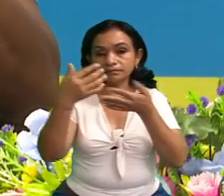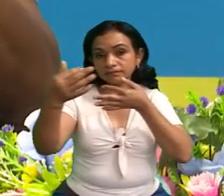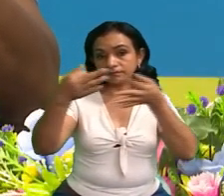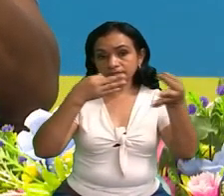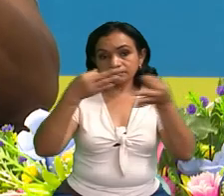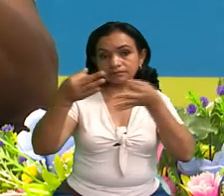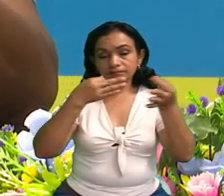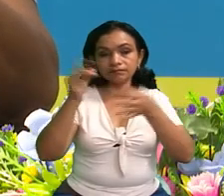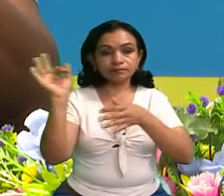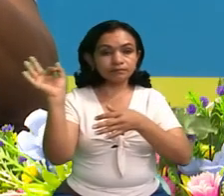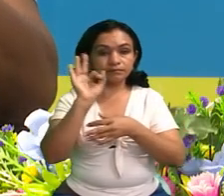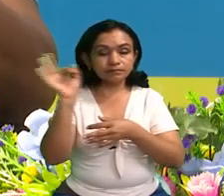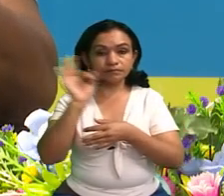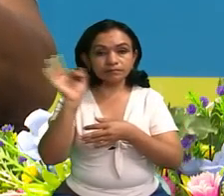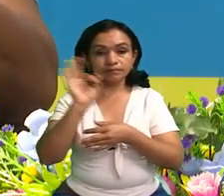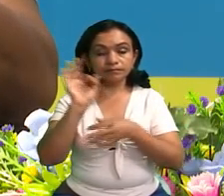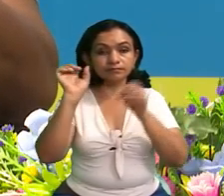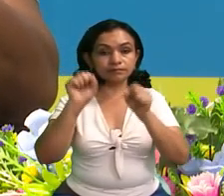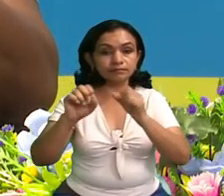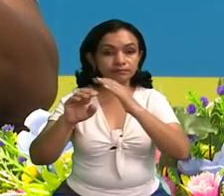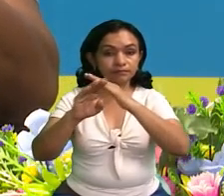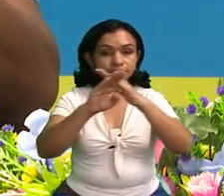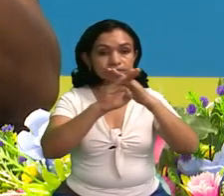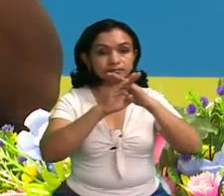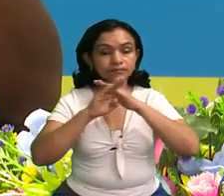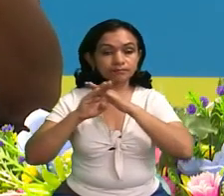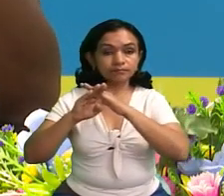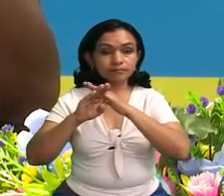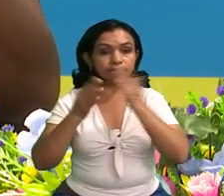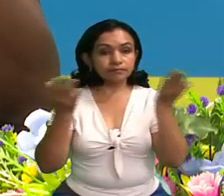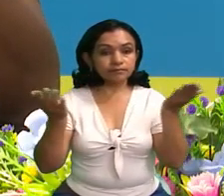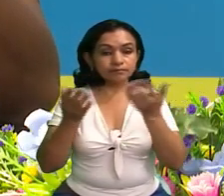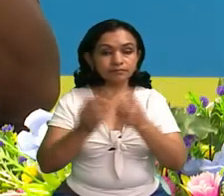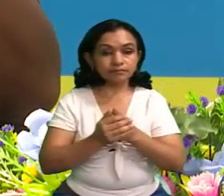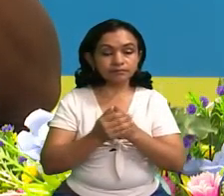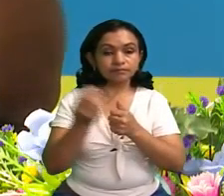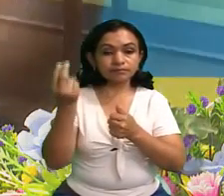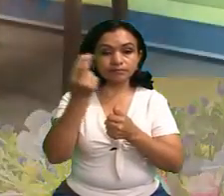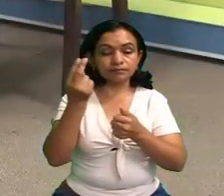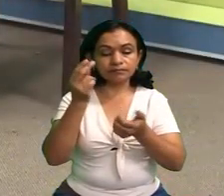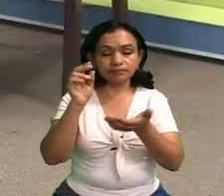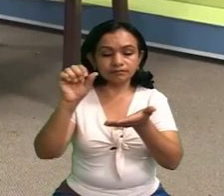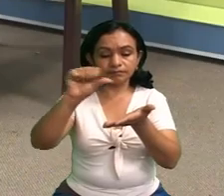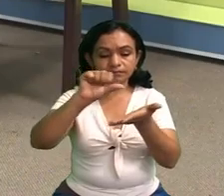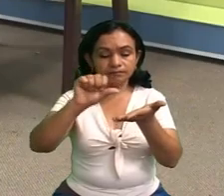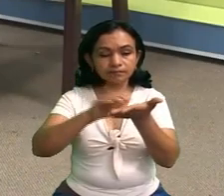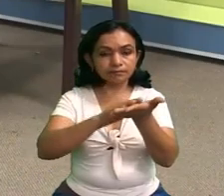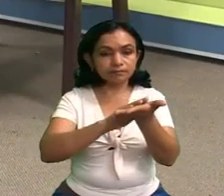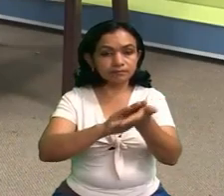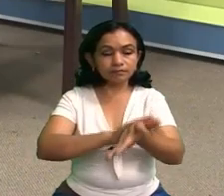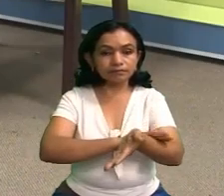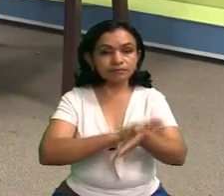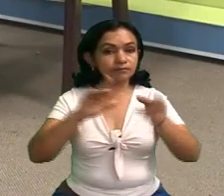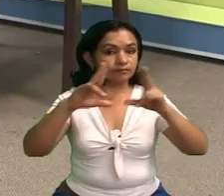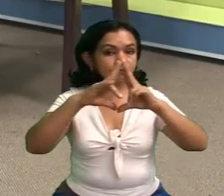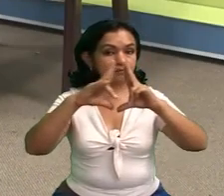una forma para evitarla es usar crema, pero en nuestro